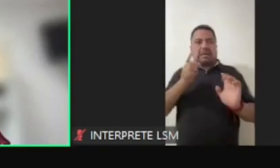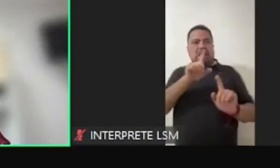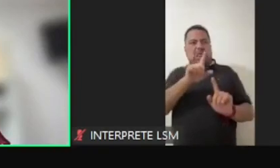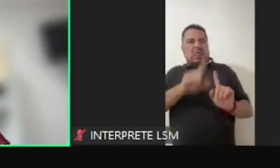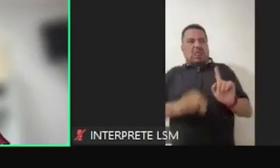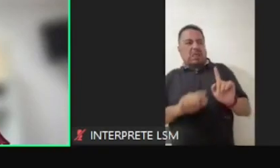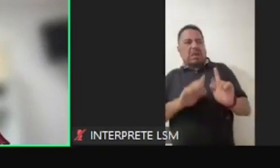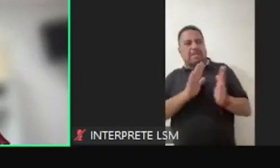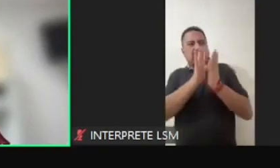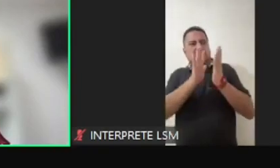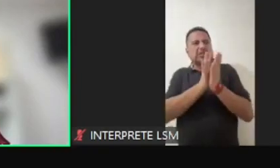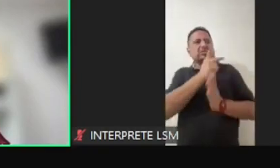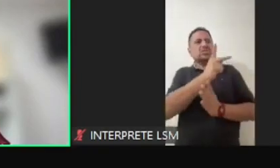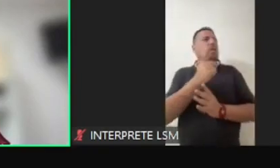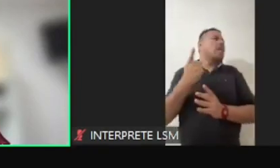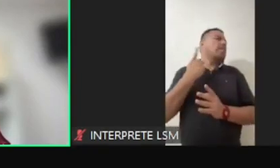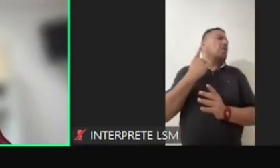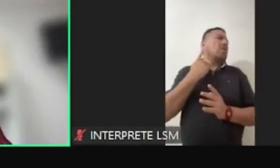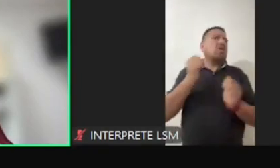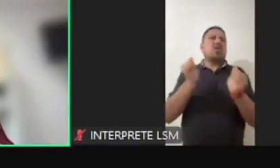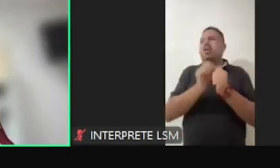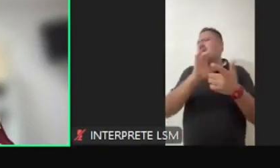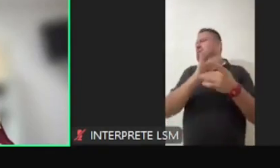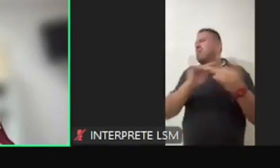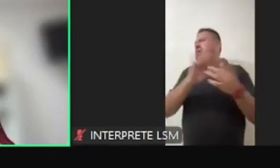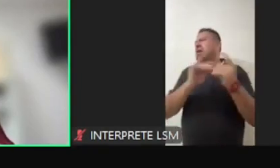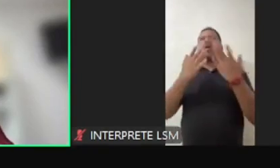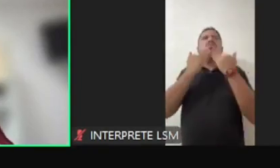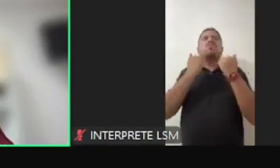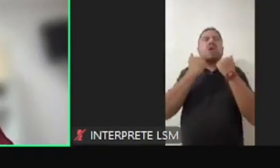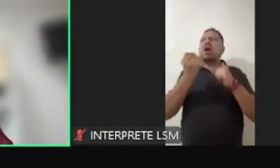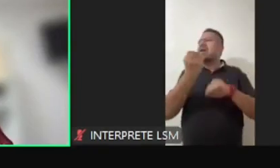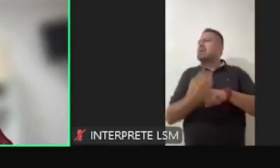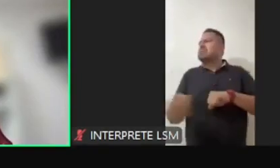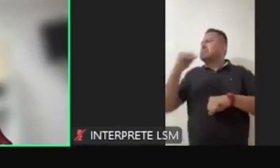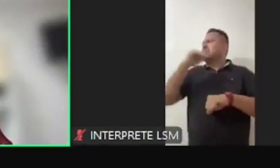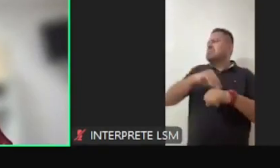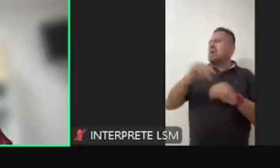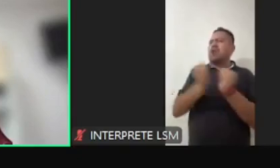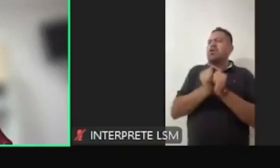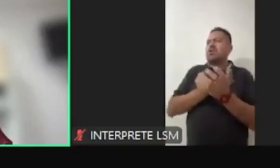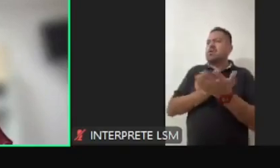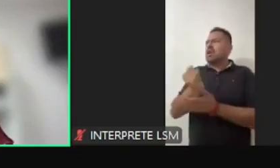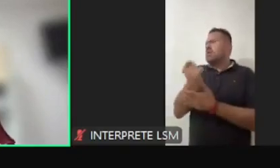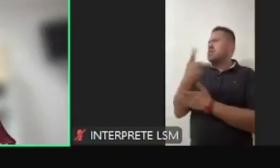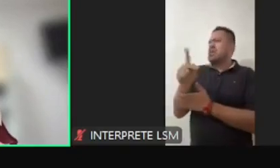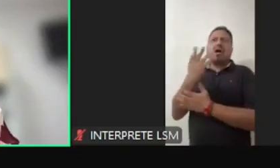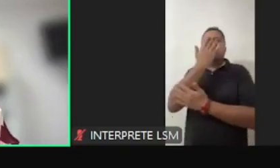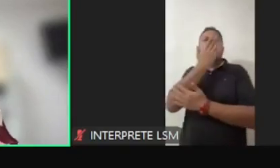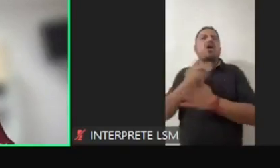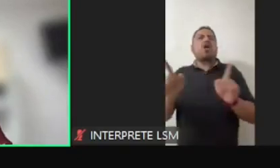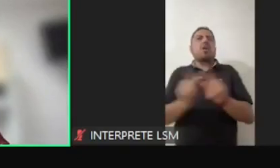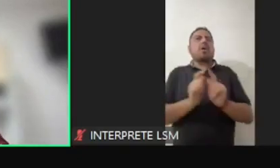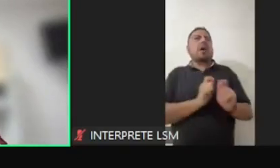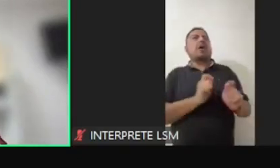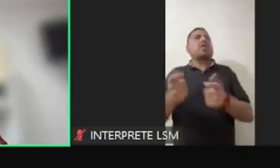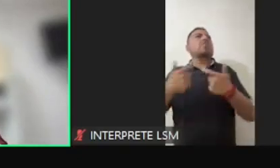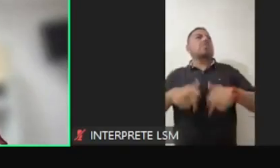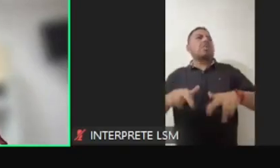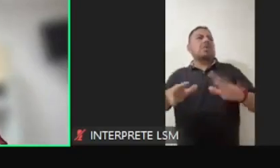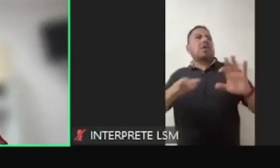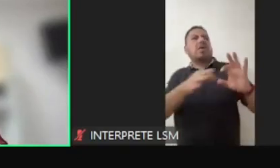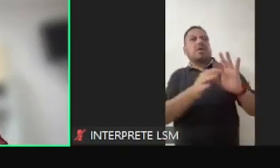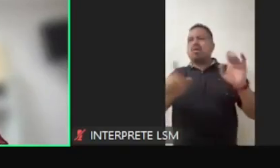participación política al insinuar que no ha obtenido su posición por mérito propio sino por favores o conexiones